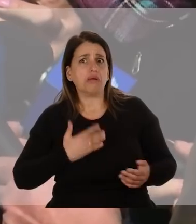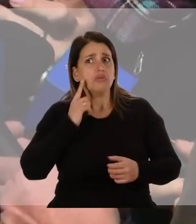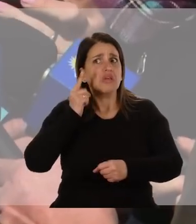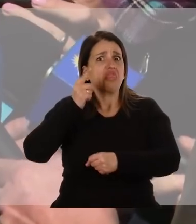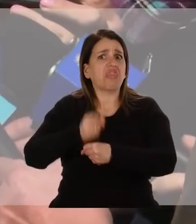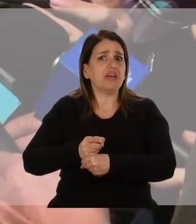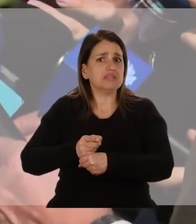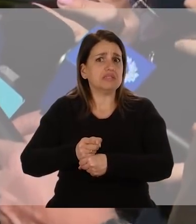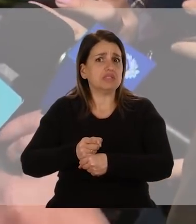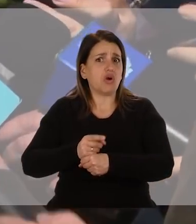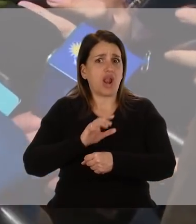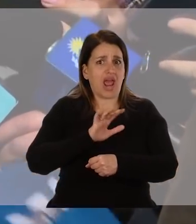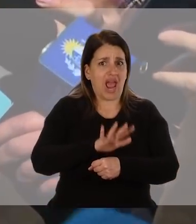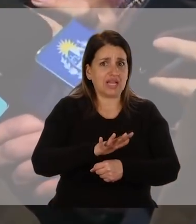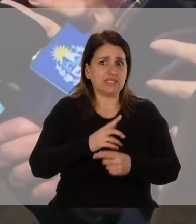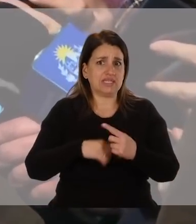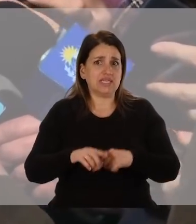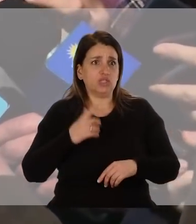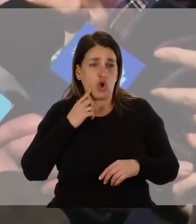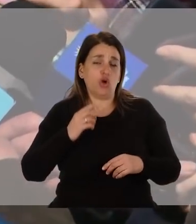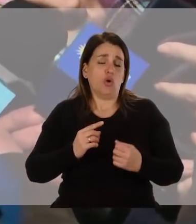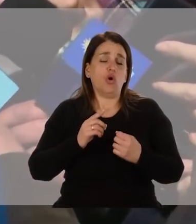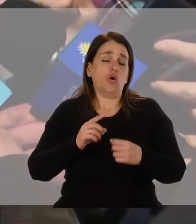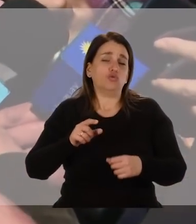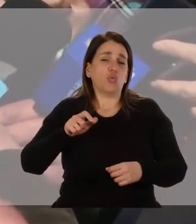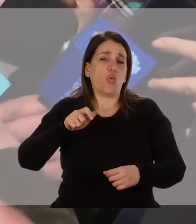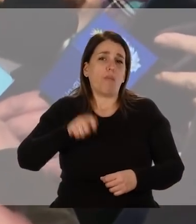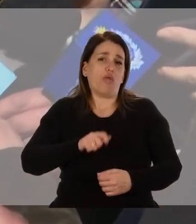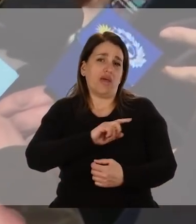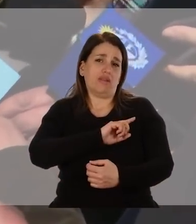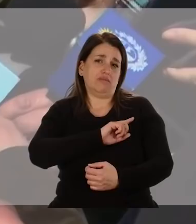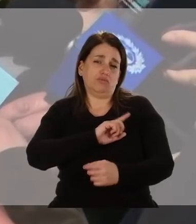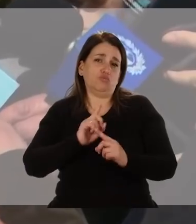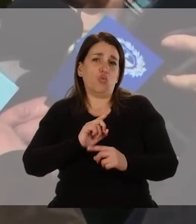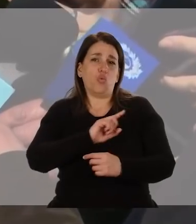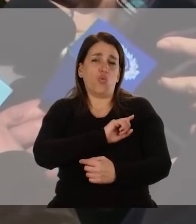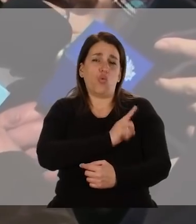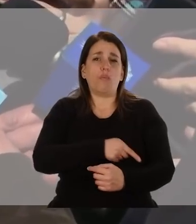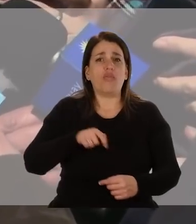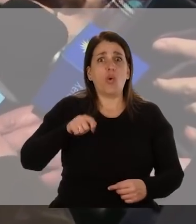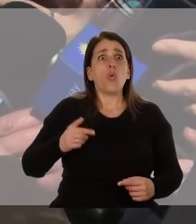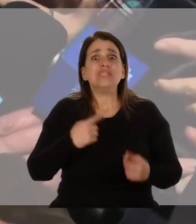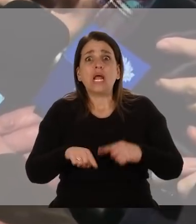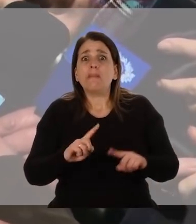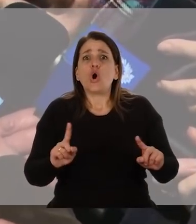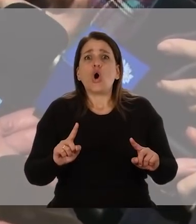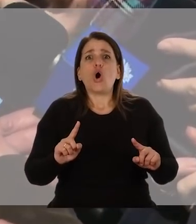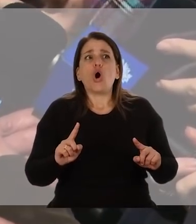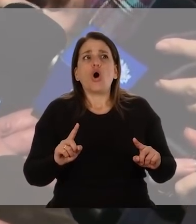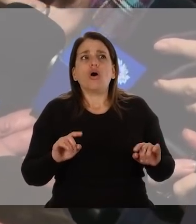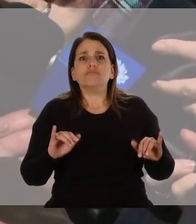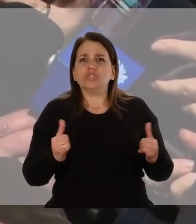quejándose de esta decisión. Desde mi punto de vista, si bien es un poder separado, tengo la posibilidad de opinar,